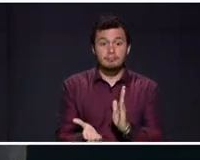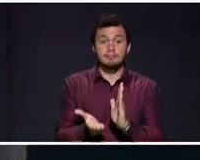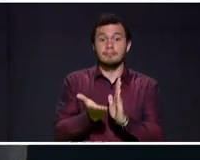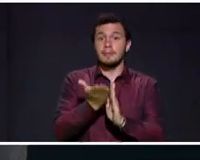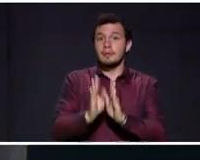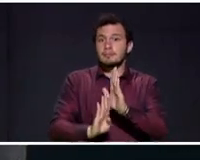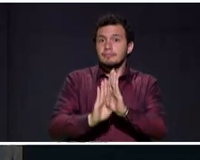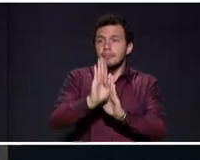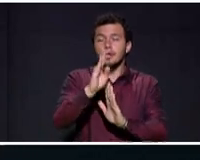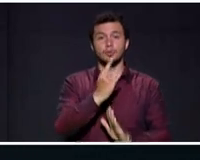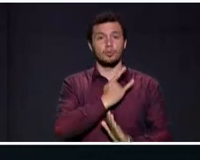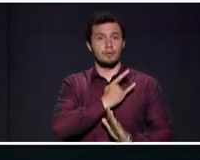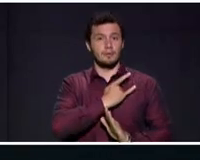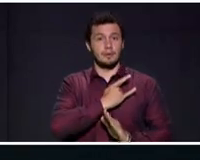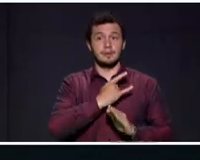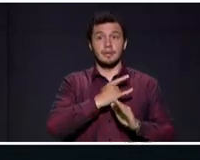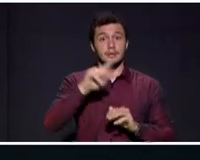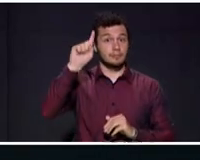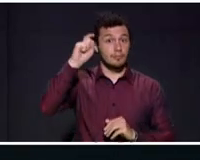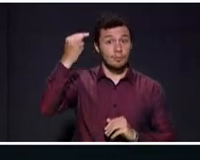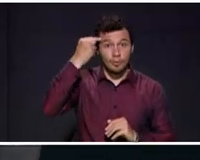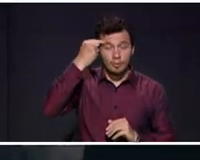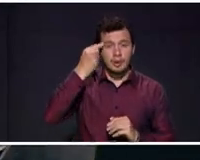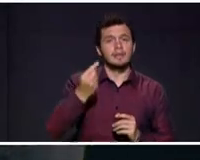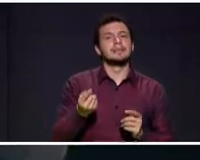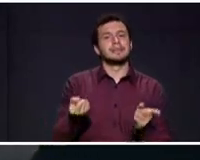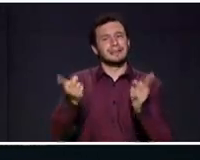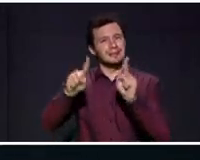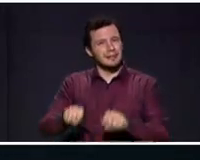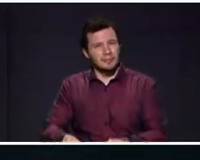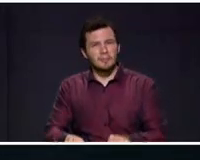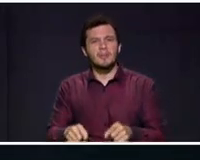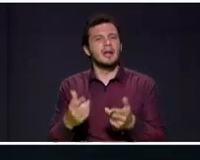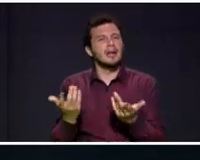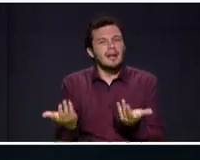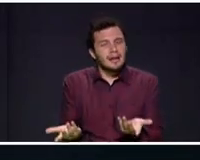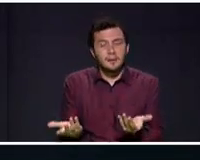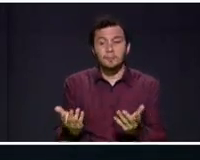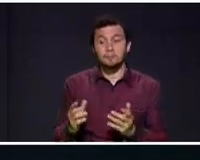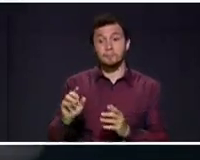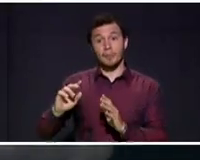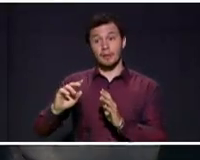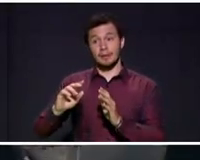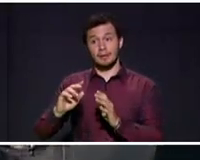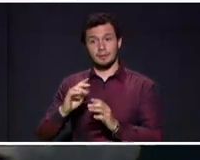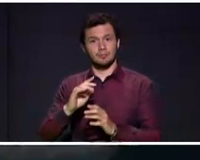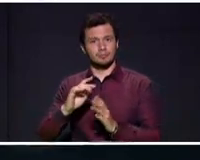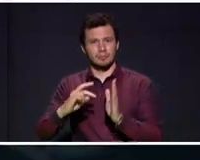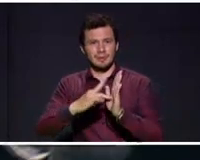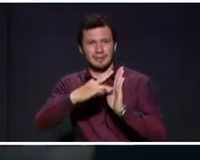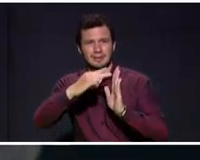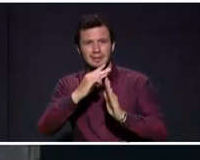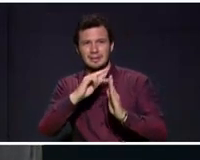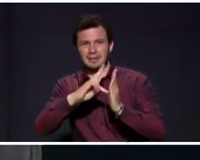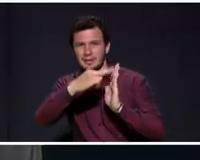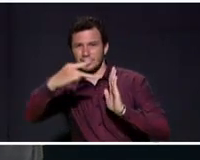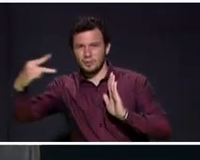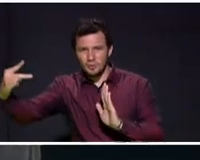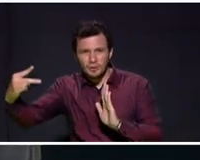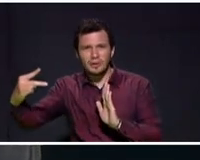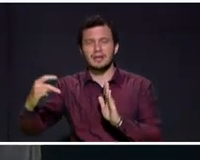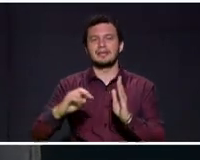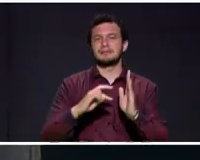universidades públicas sino de su articulación propedéutica es decir con los tecnológicos y técnicos para que realmente en todas las regiones